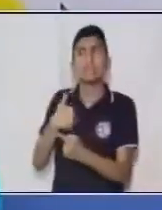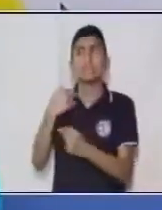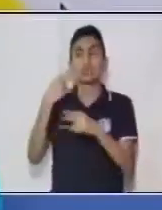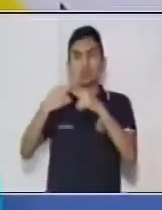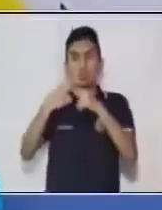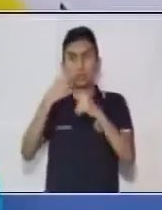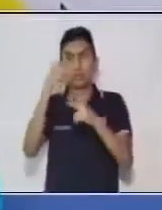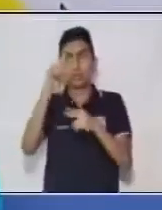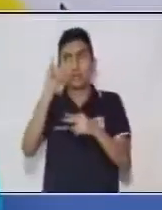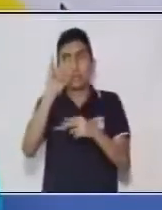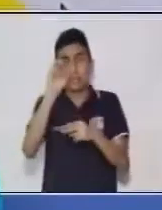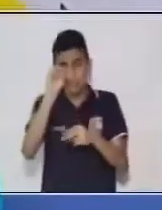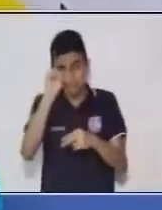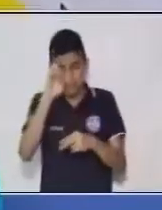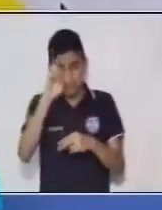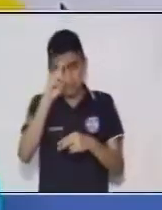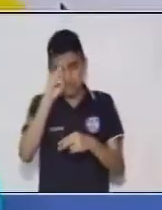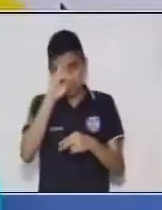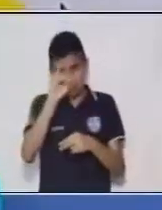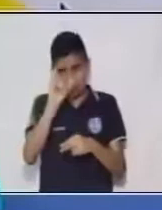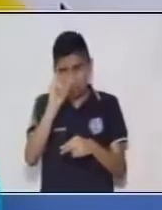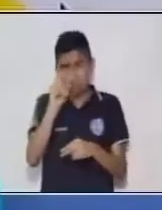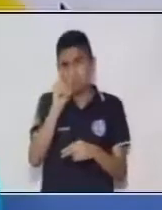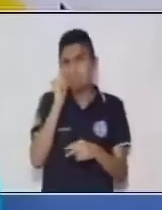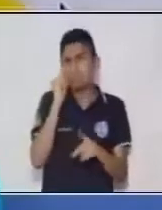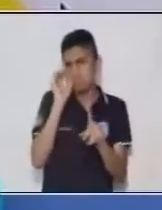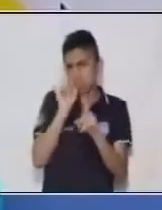simetría y qué clase de simetría tienen.